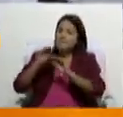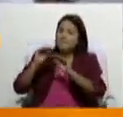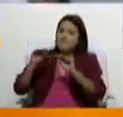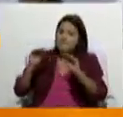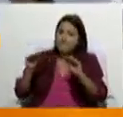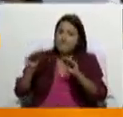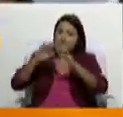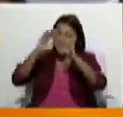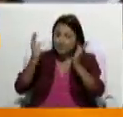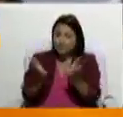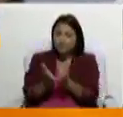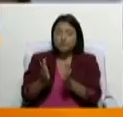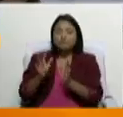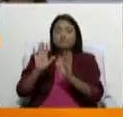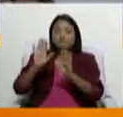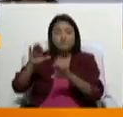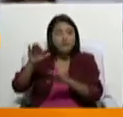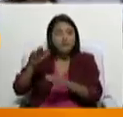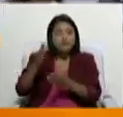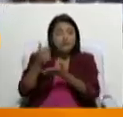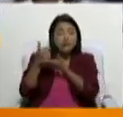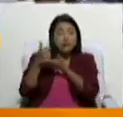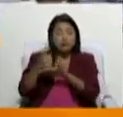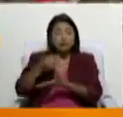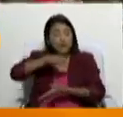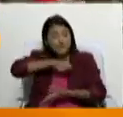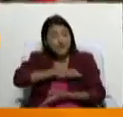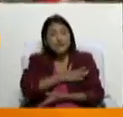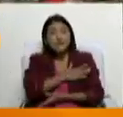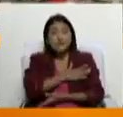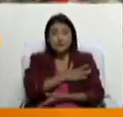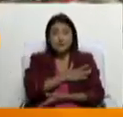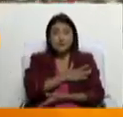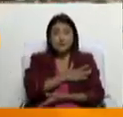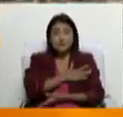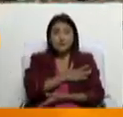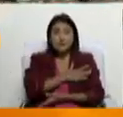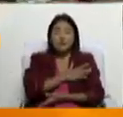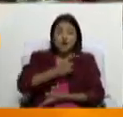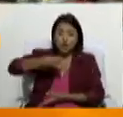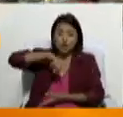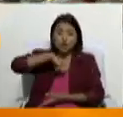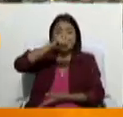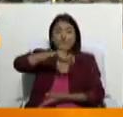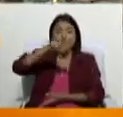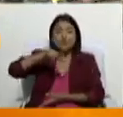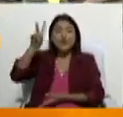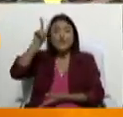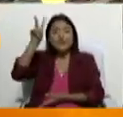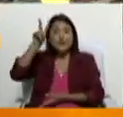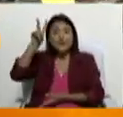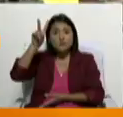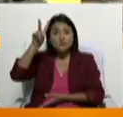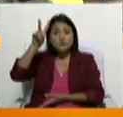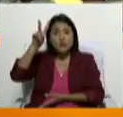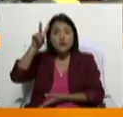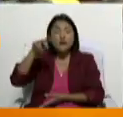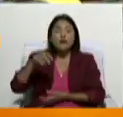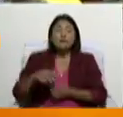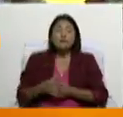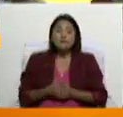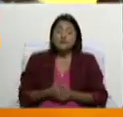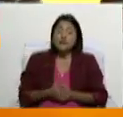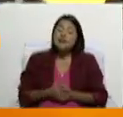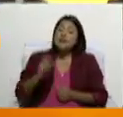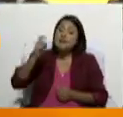que se solidarice por el pueblo de Palestina. Nosotros, los venezolanos y venezolanas, tenemos mucho que decir de ese